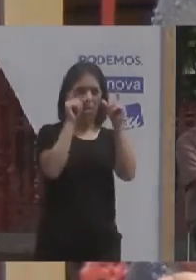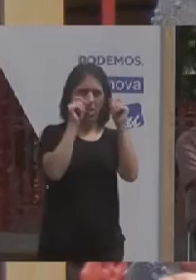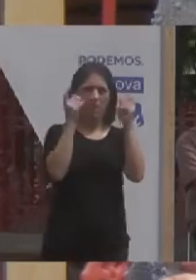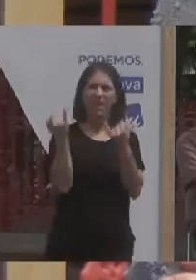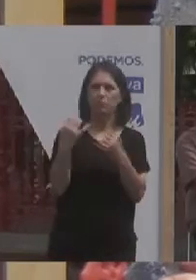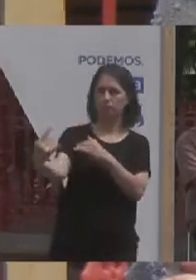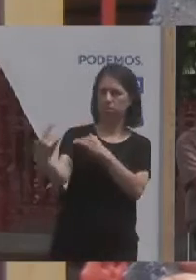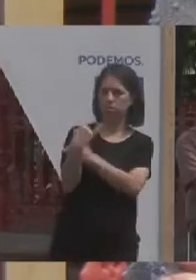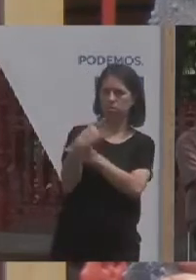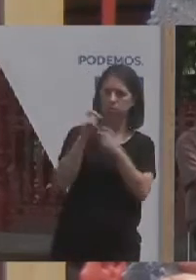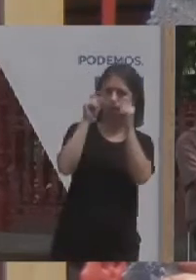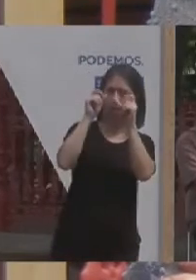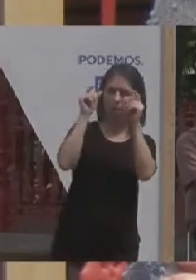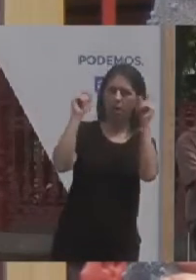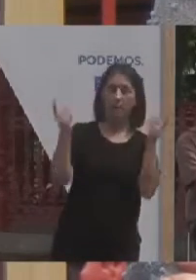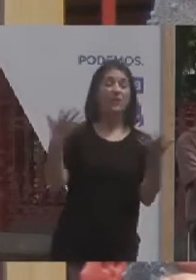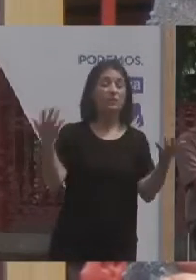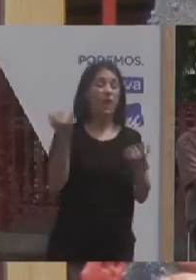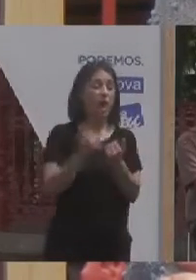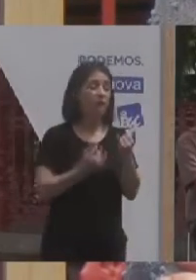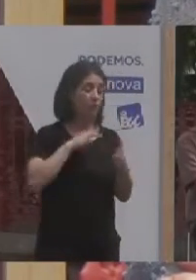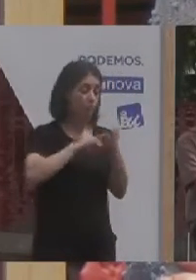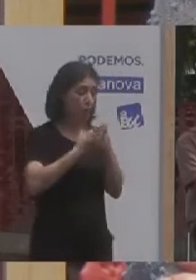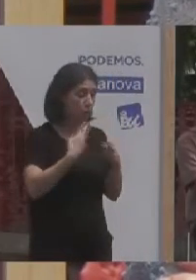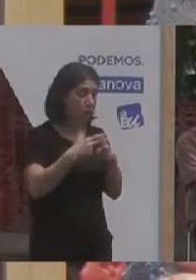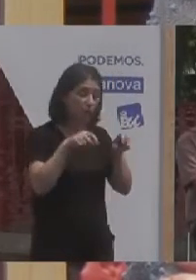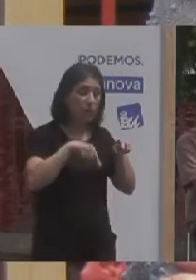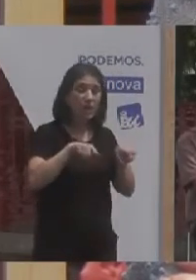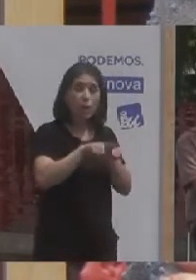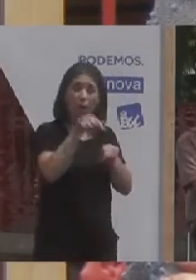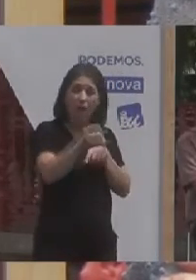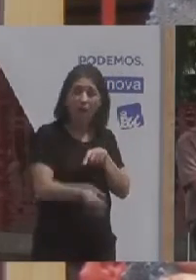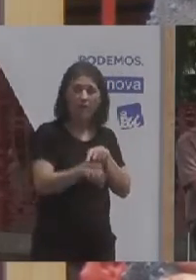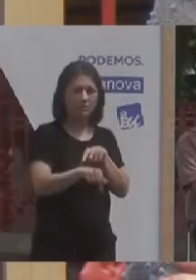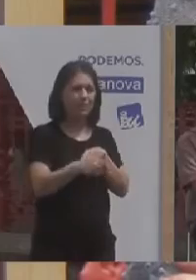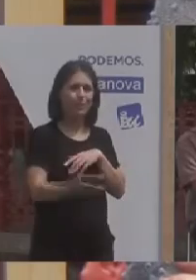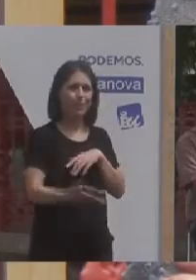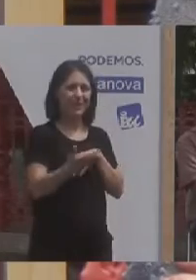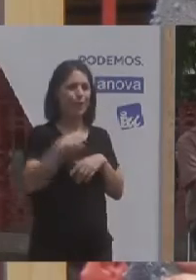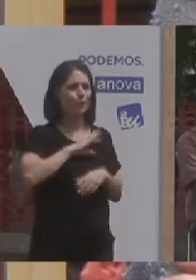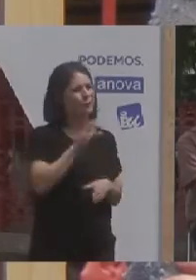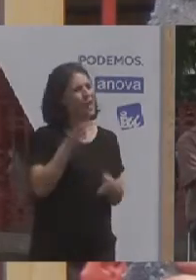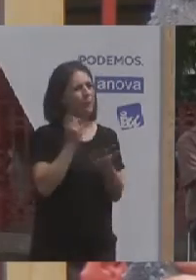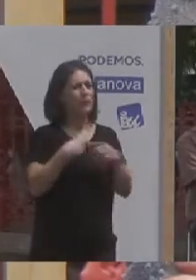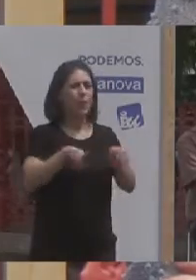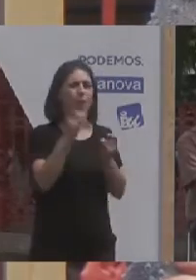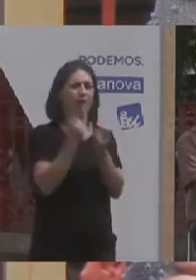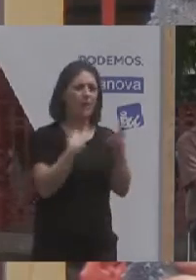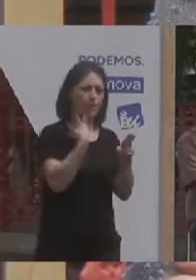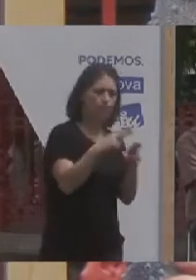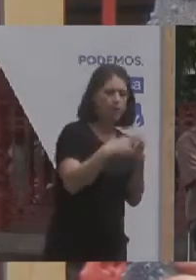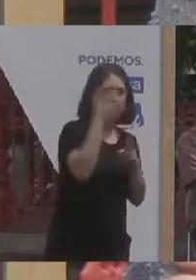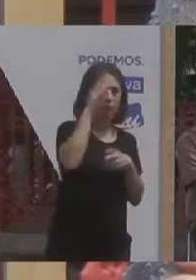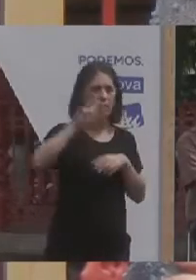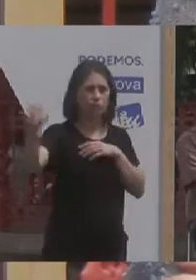enganando. Por iso é tan importante proxectos políticos como este, donde apostamos pola mestizaxe ideolóxica e política, o proxecto